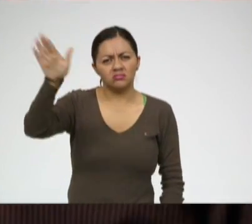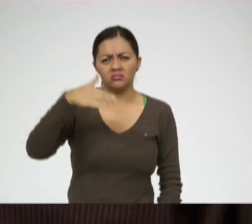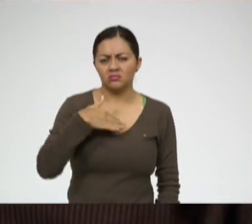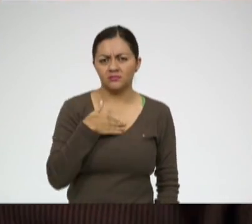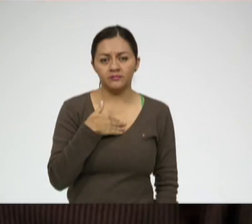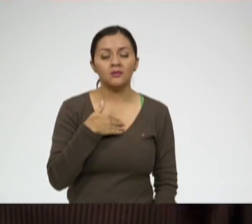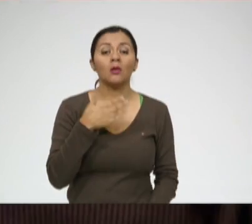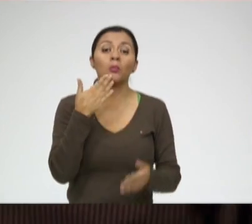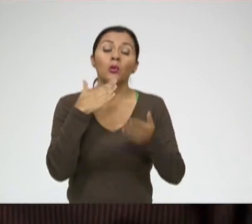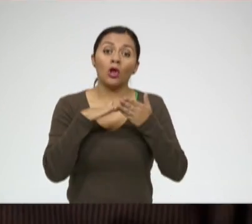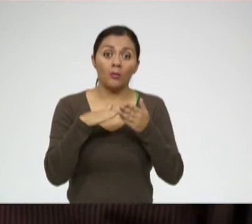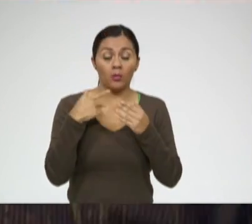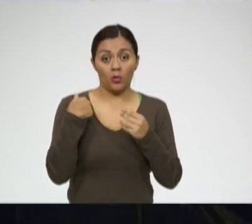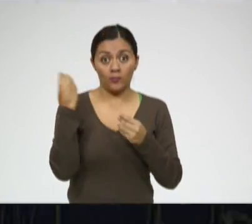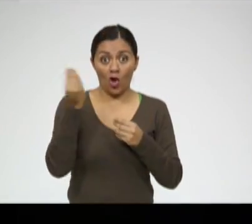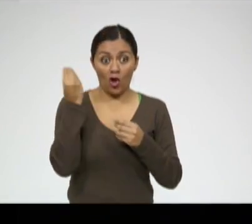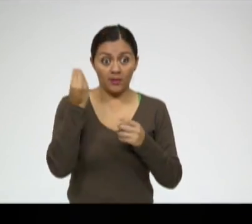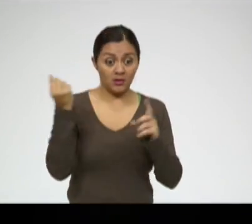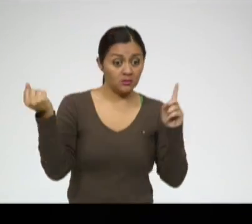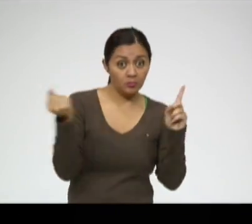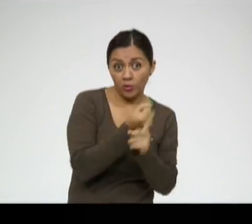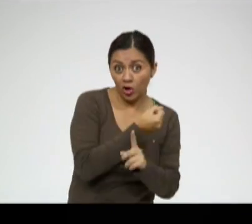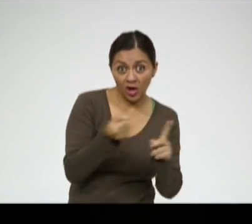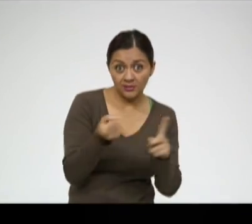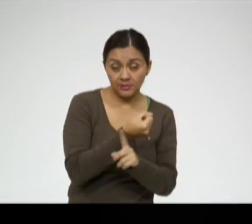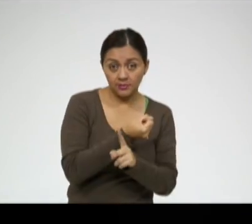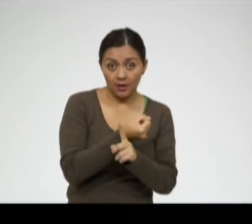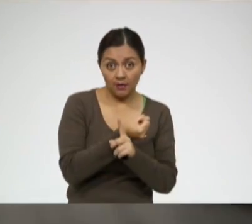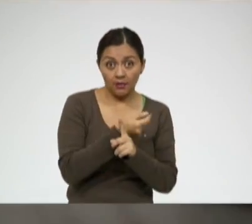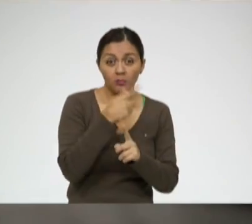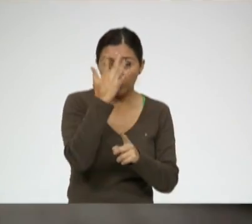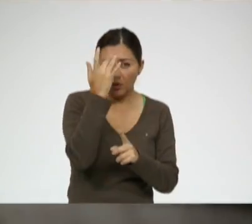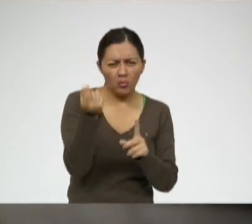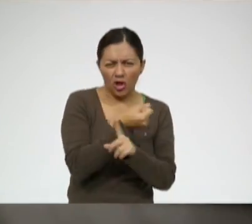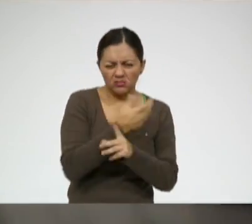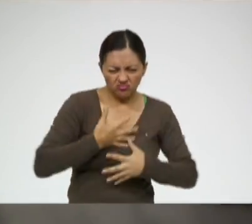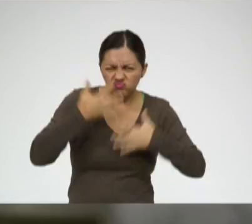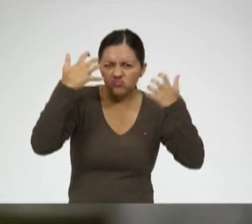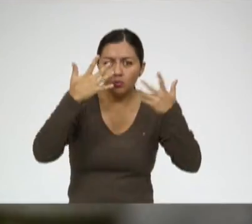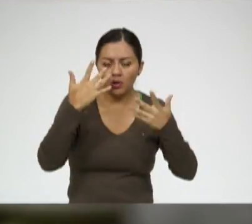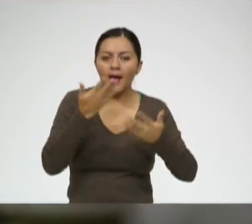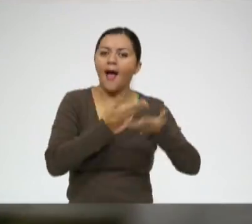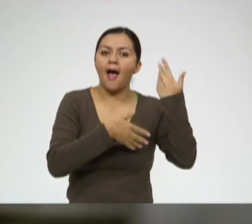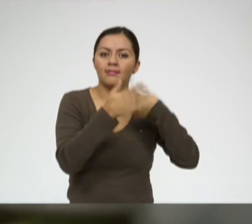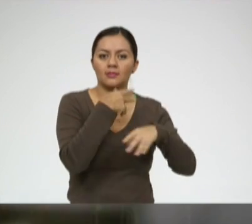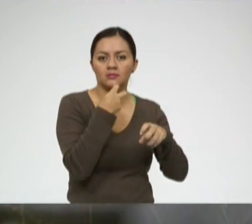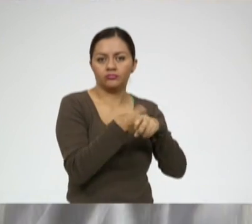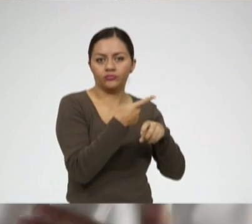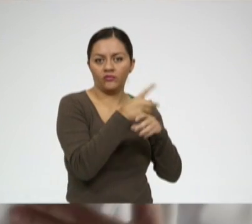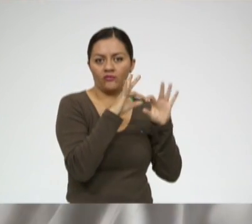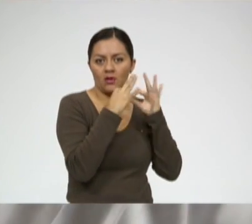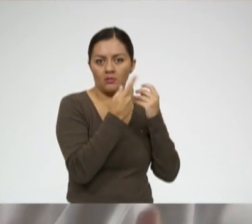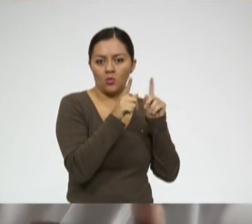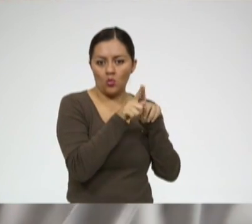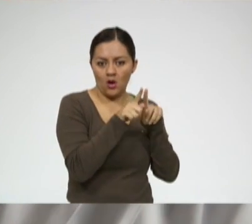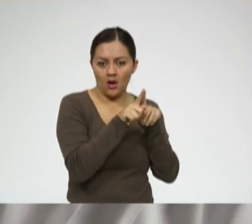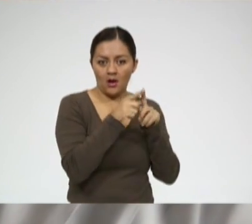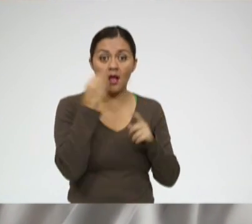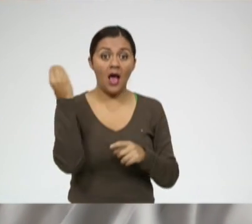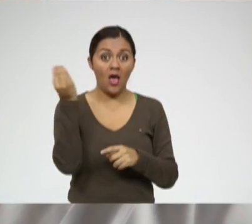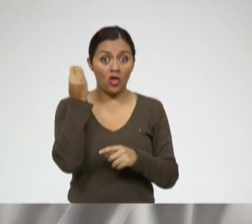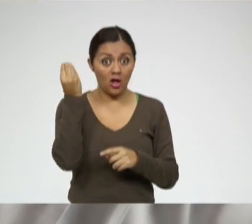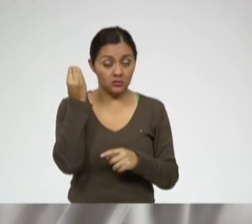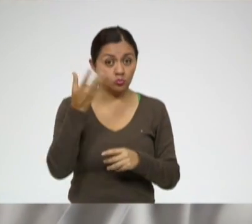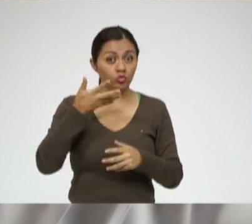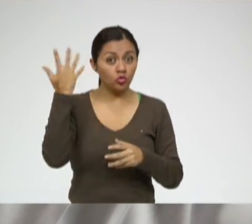ejemplo, ejercen violencia, de una u otra manera también son víctimas de violencia. Muchos adolescentes que son golpeados y maltratados o abusados